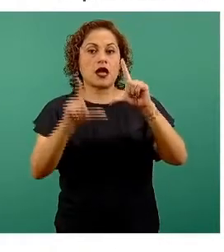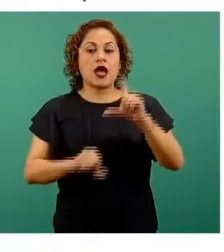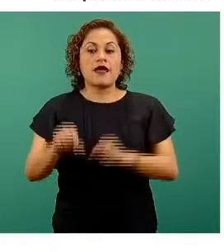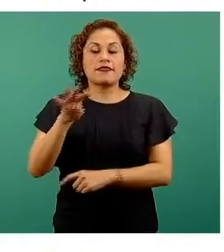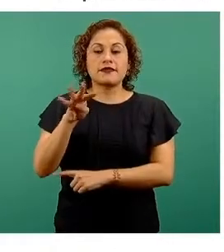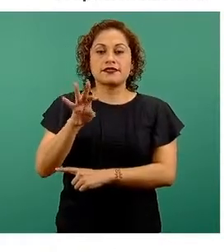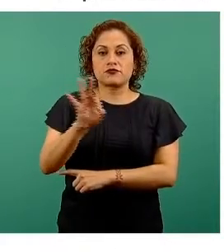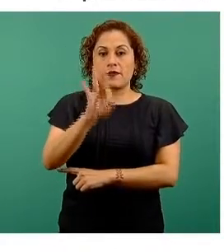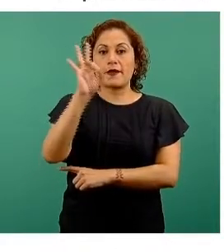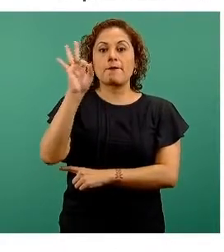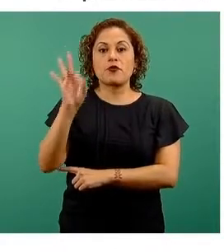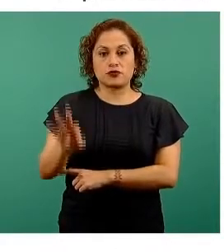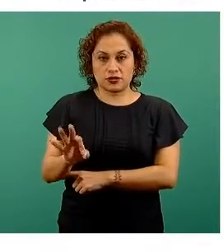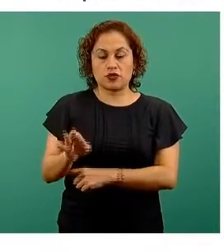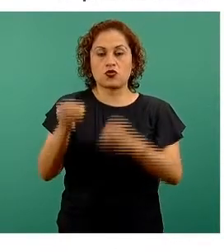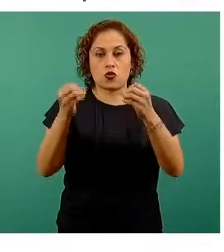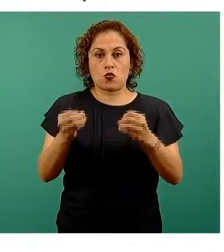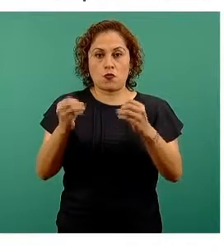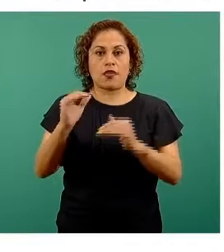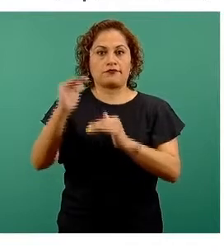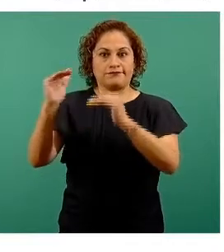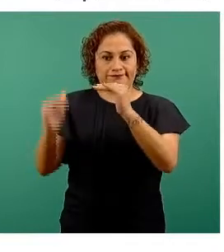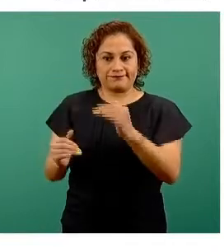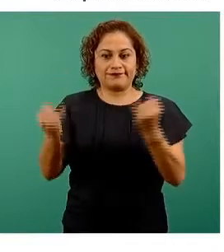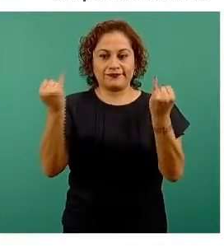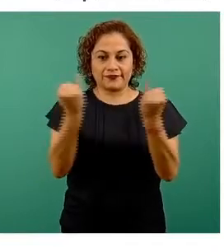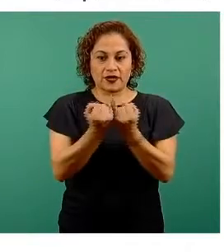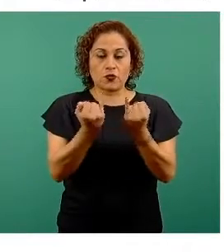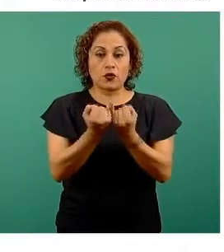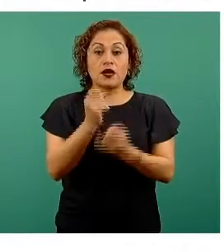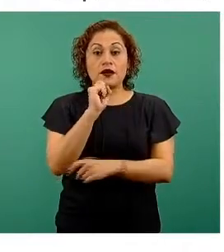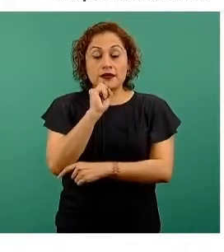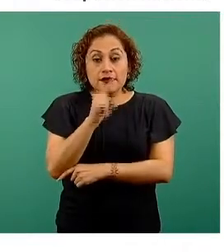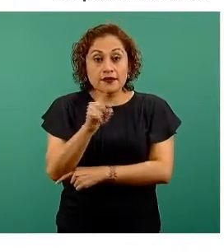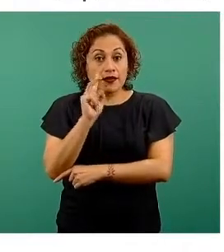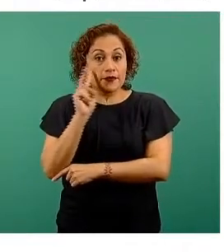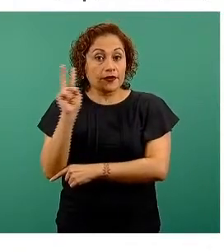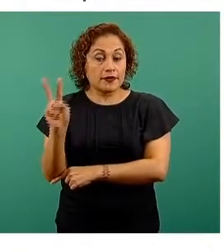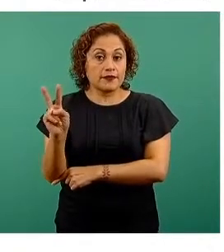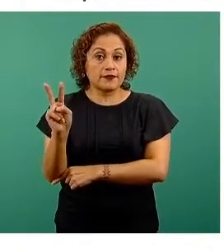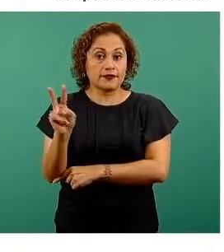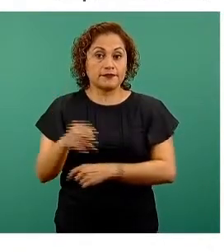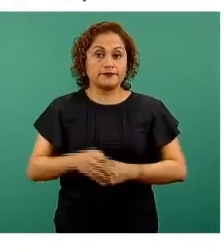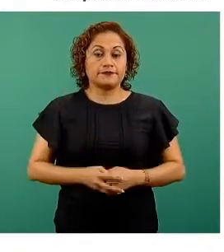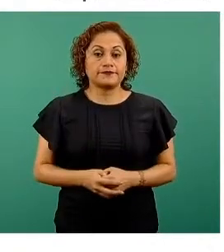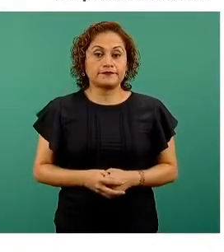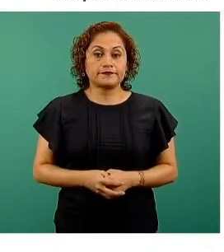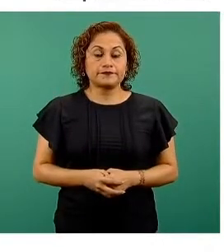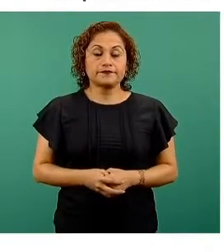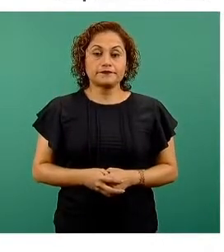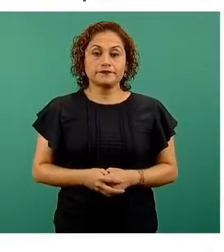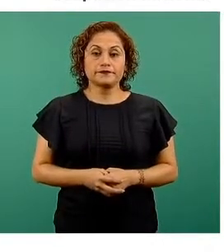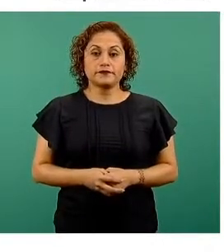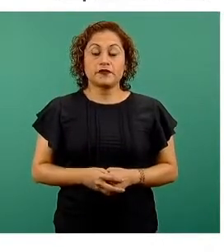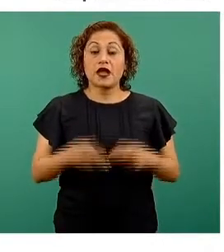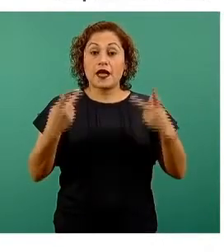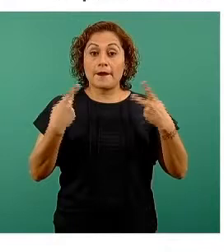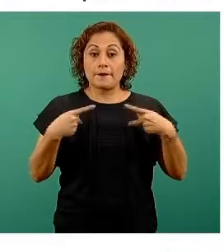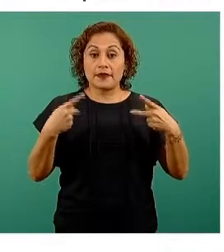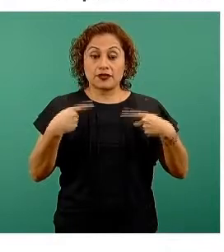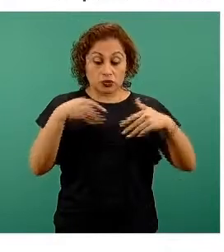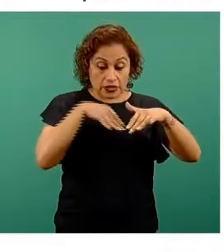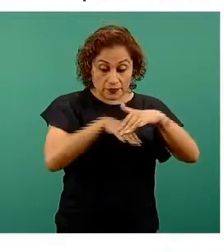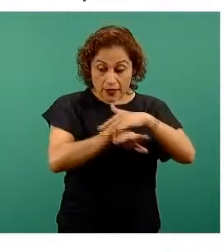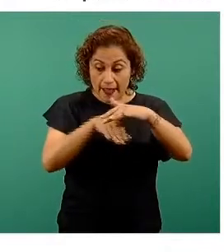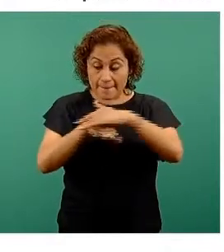punto porcentual menos, y vemos claramente también en las tendencias tanto del total de personas hospitalizadas como